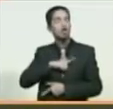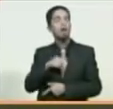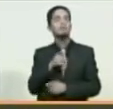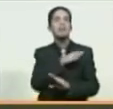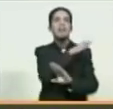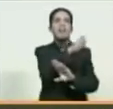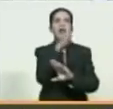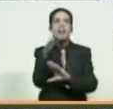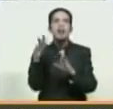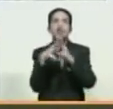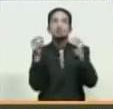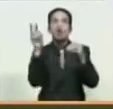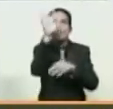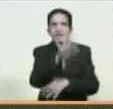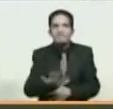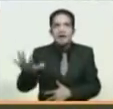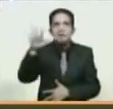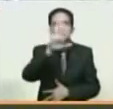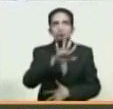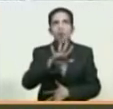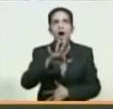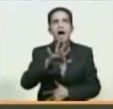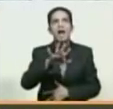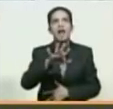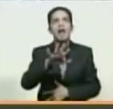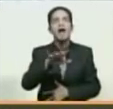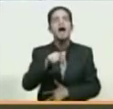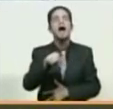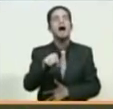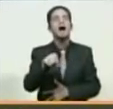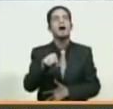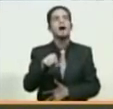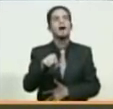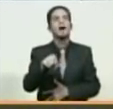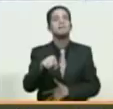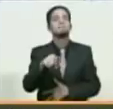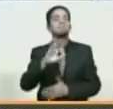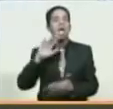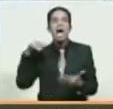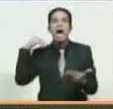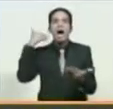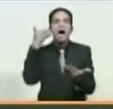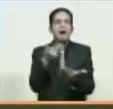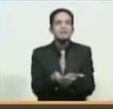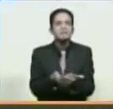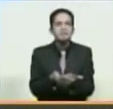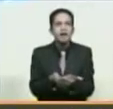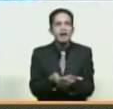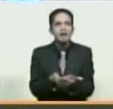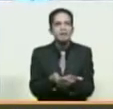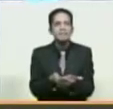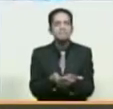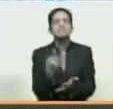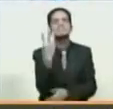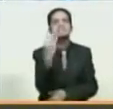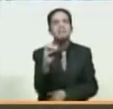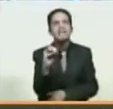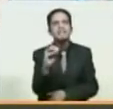territorio nacional en medio de la violencia, hasta que llegó el 30 de